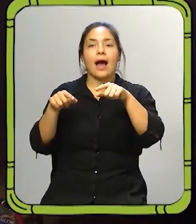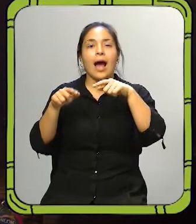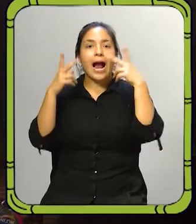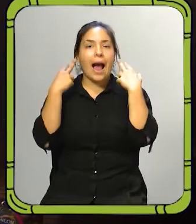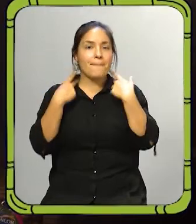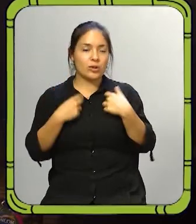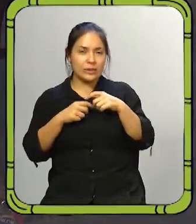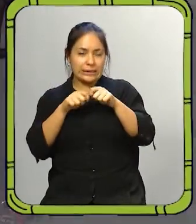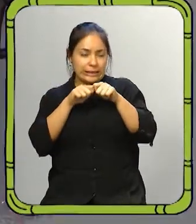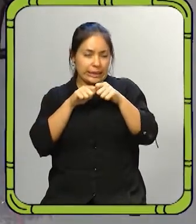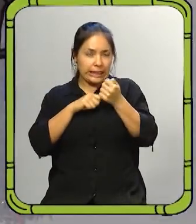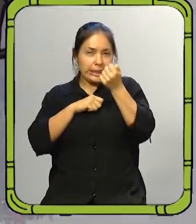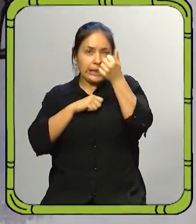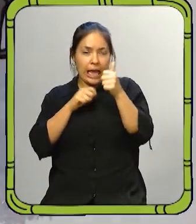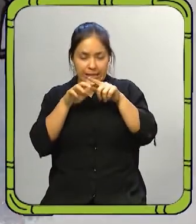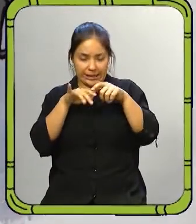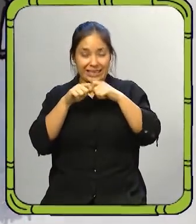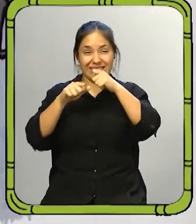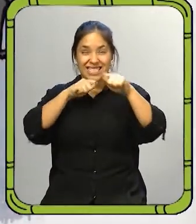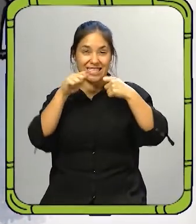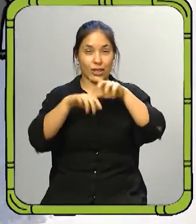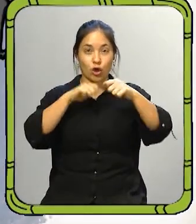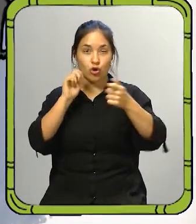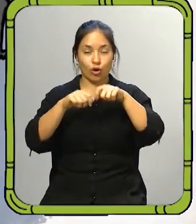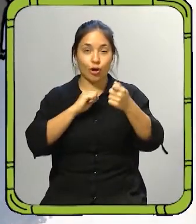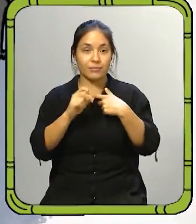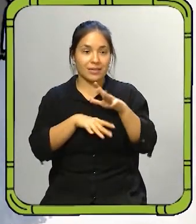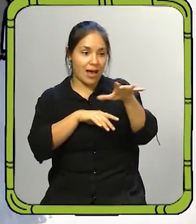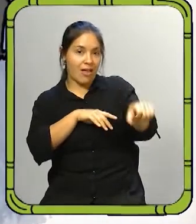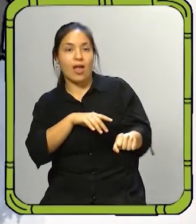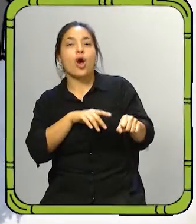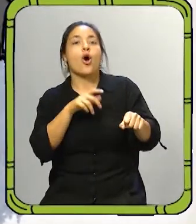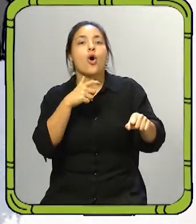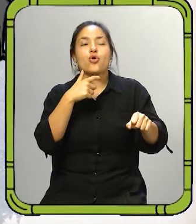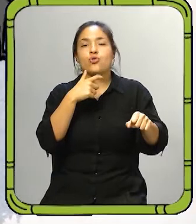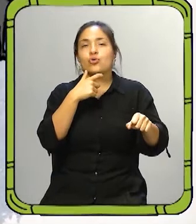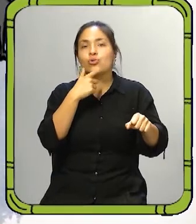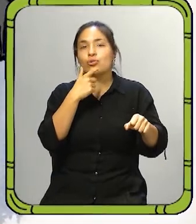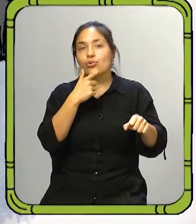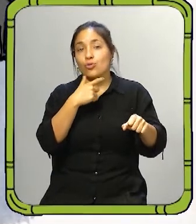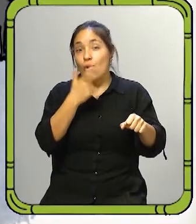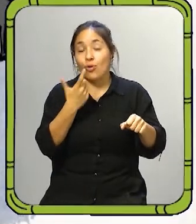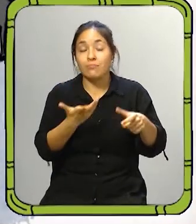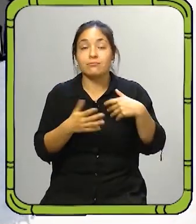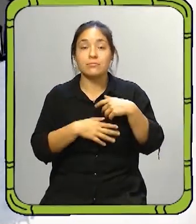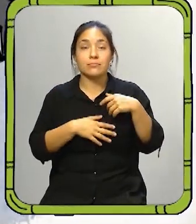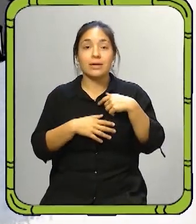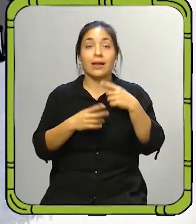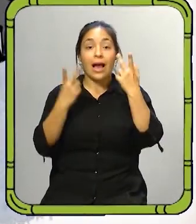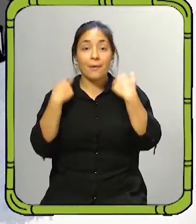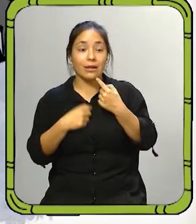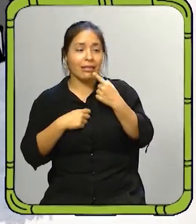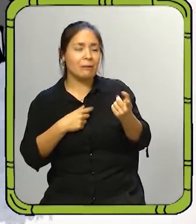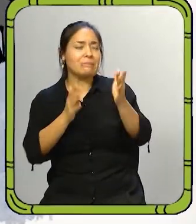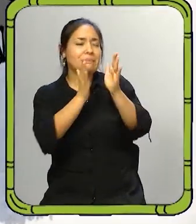sujetada fuertemente a la cola, lo tenía agarrado así al pobre Rojo. Perdón, no me coman, gritó entonces ella cuando vio que aparecieron